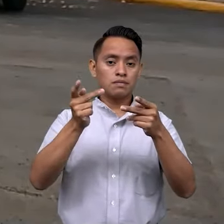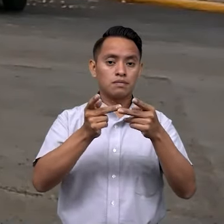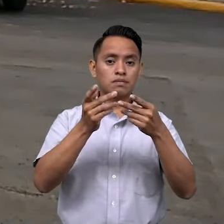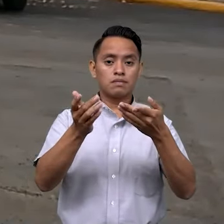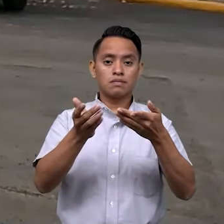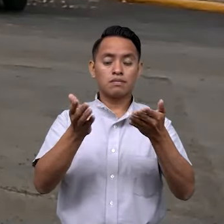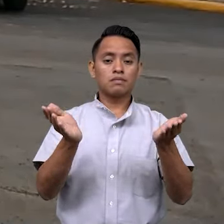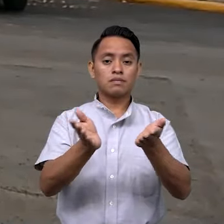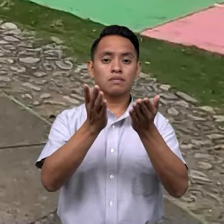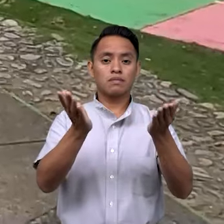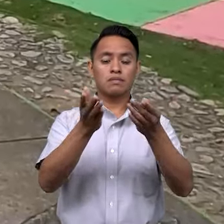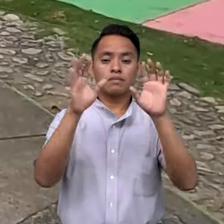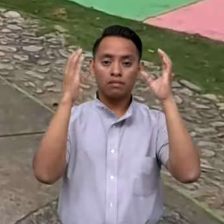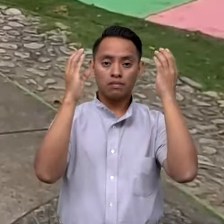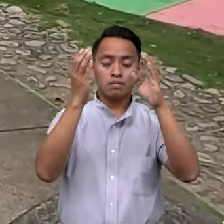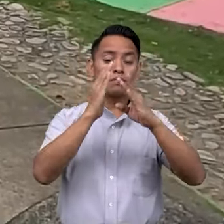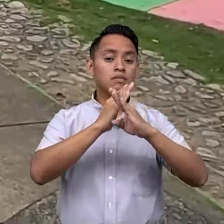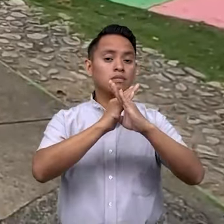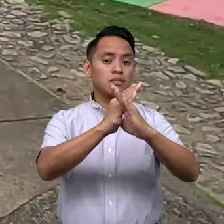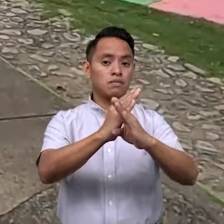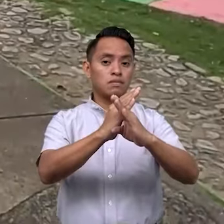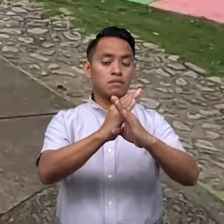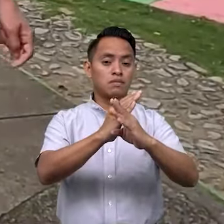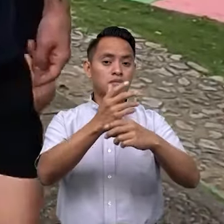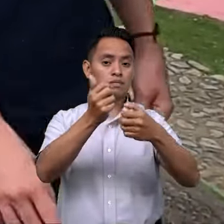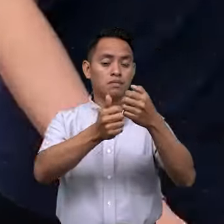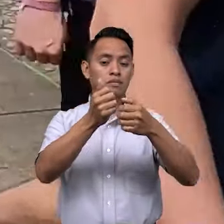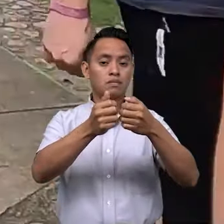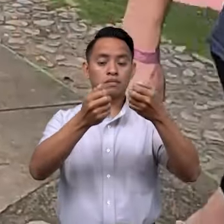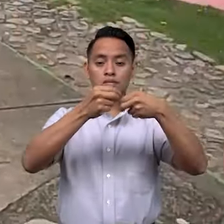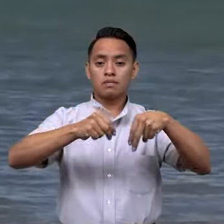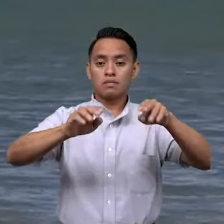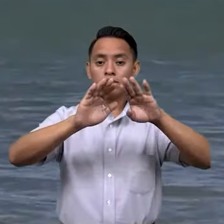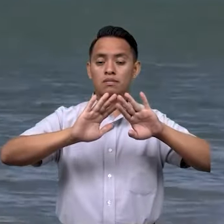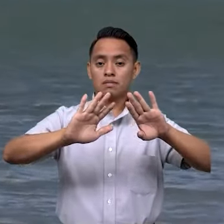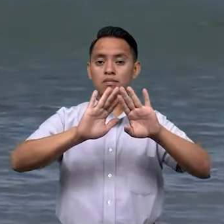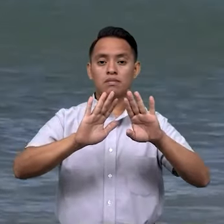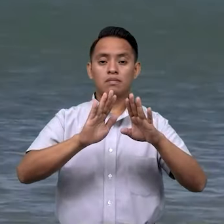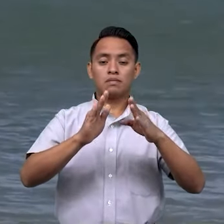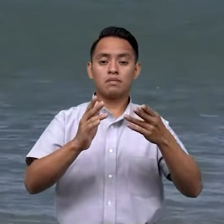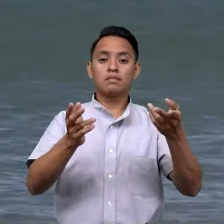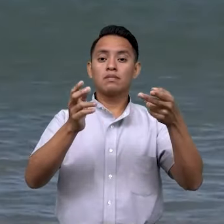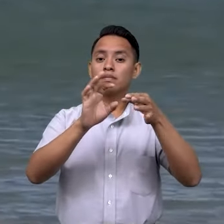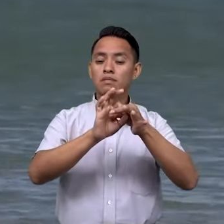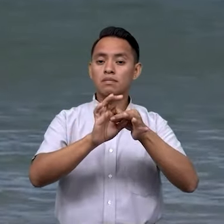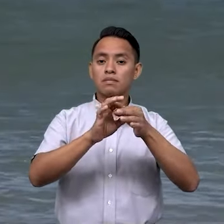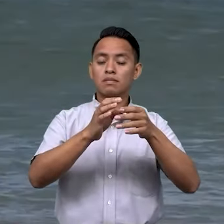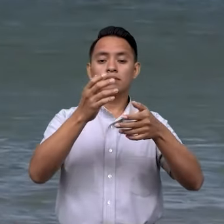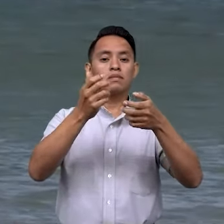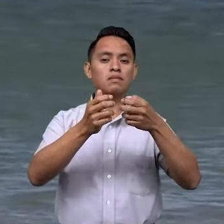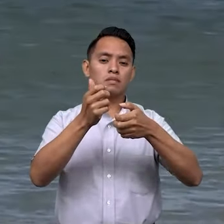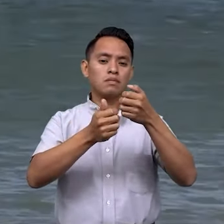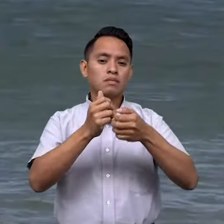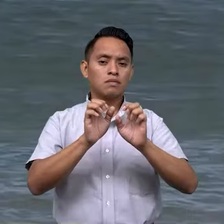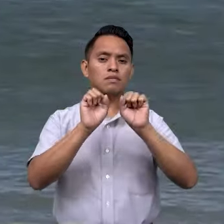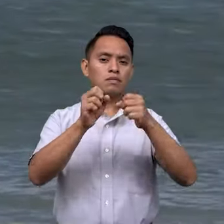la promoción de una cultura de prevención del riesgo a desastres vinculado a los riesgos